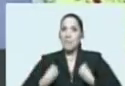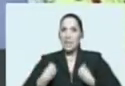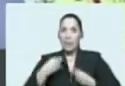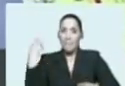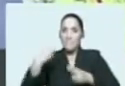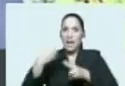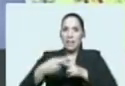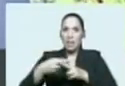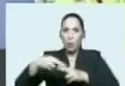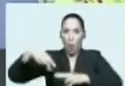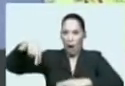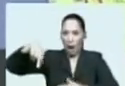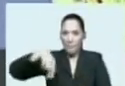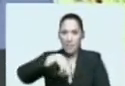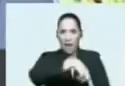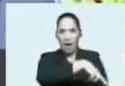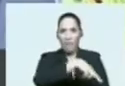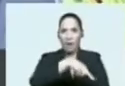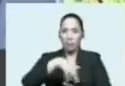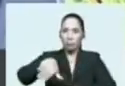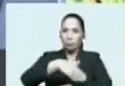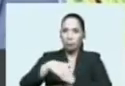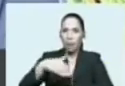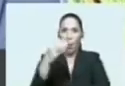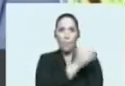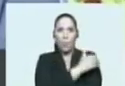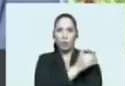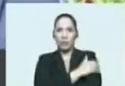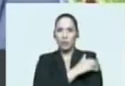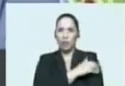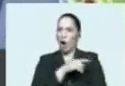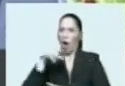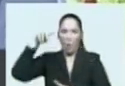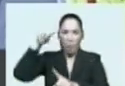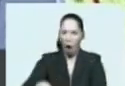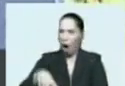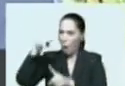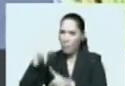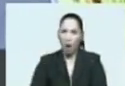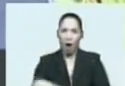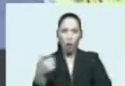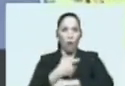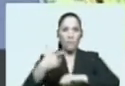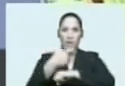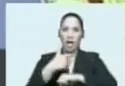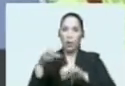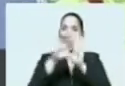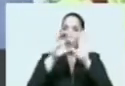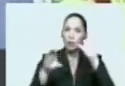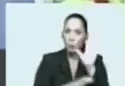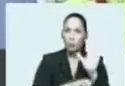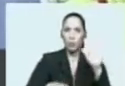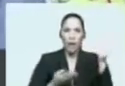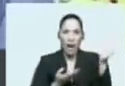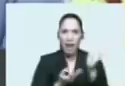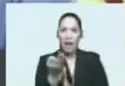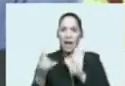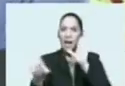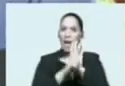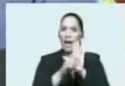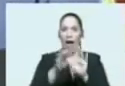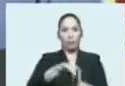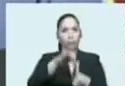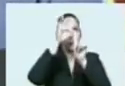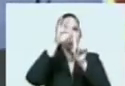deambulaba por los sitios de los fascistas promovían el derrocamiento del gobierno constitucional legal democrático elegido